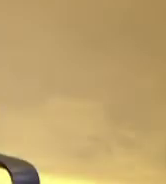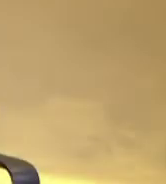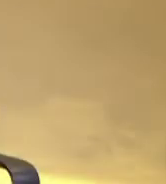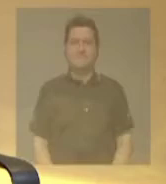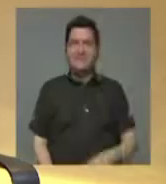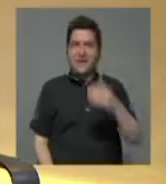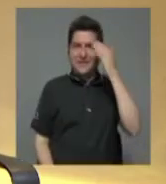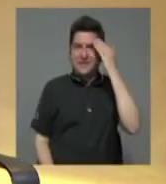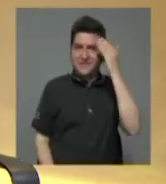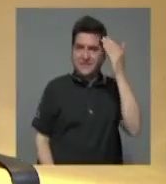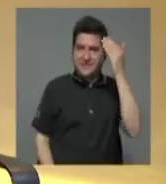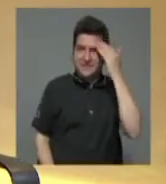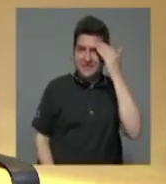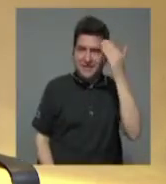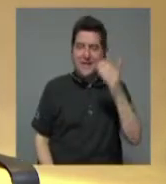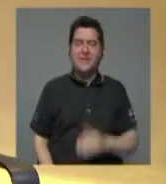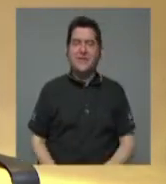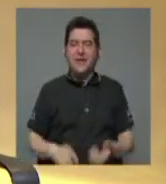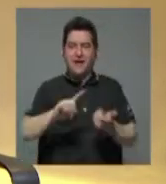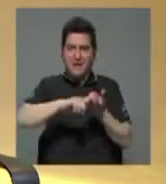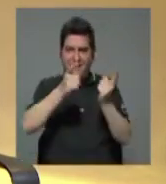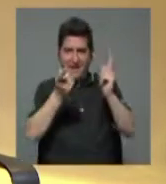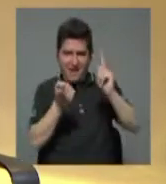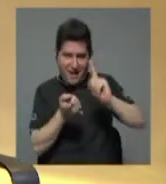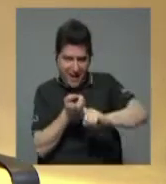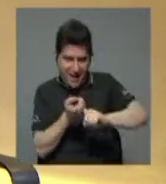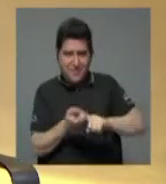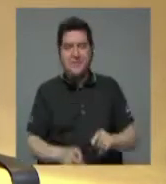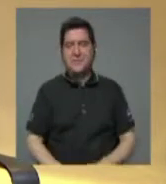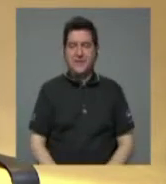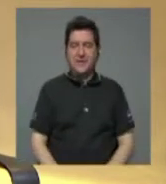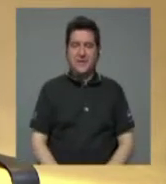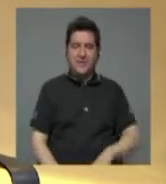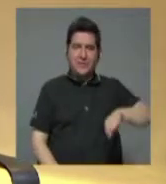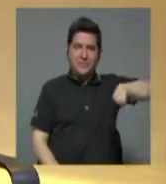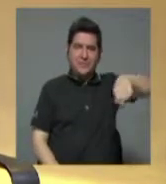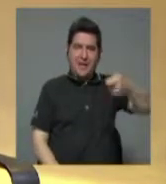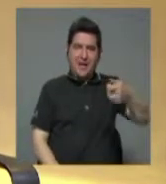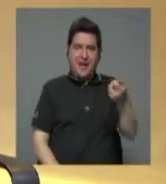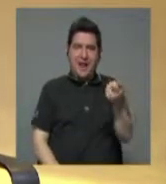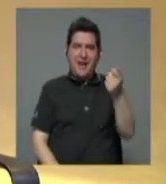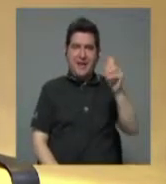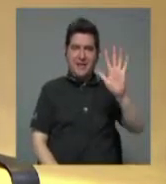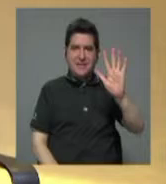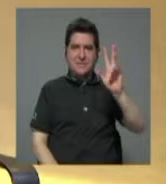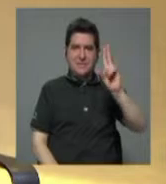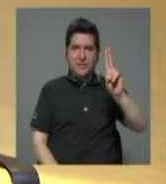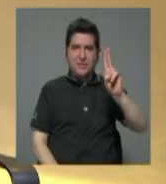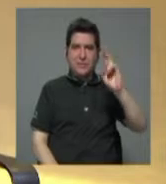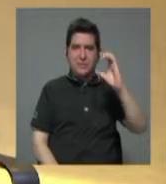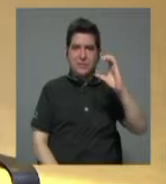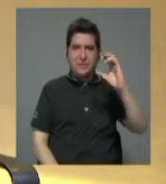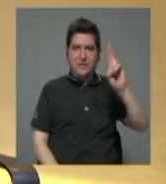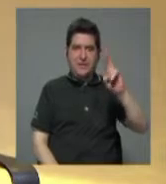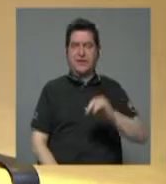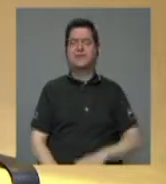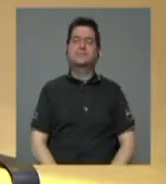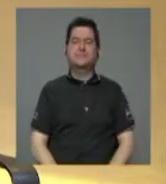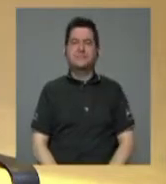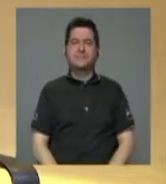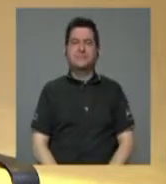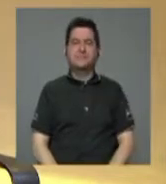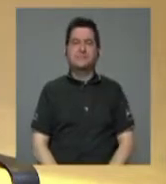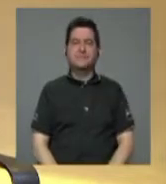Los saludamos, amigas y amigos de 15 UCR, y